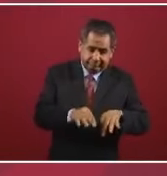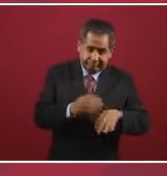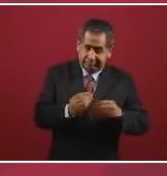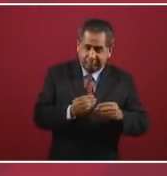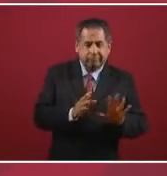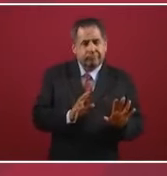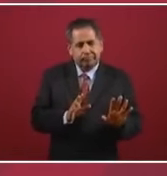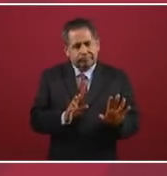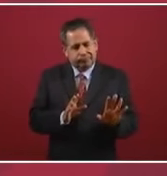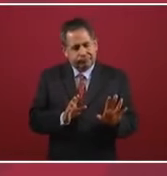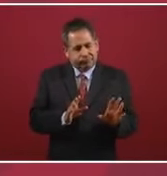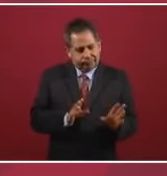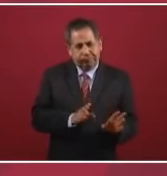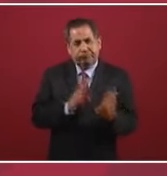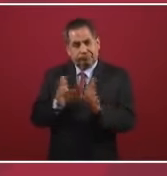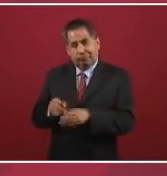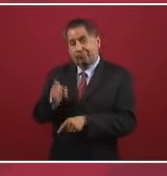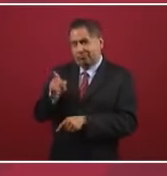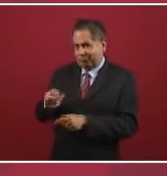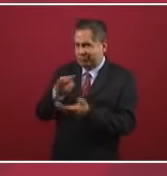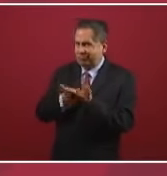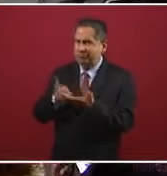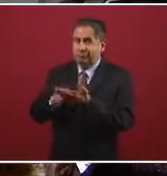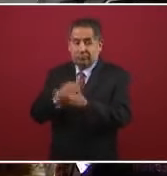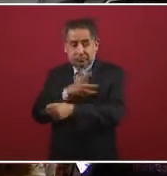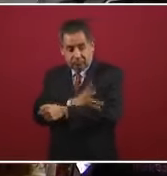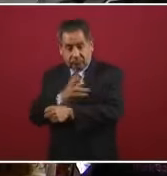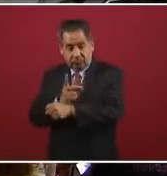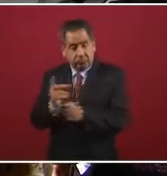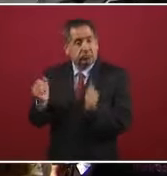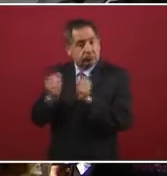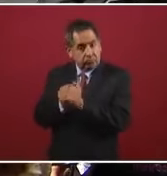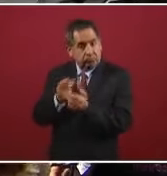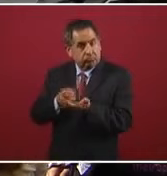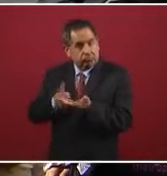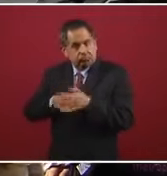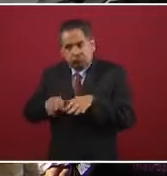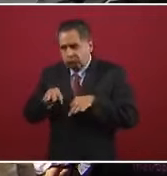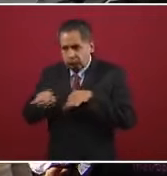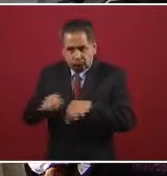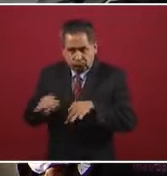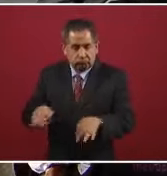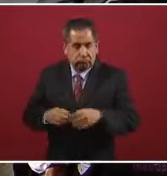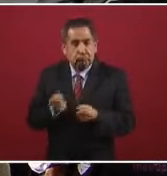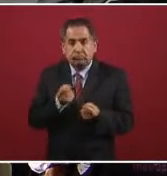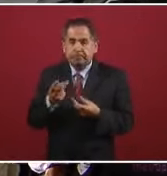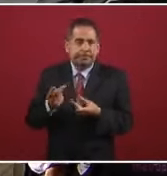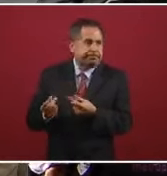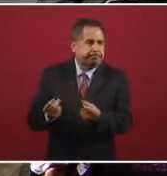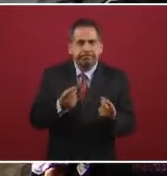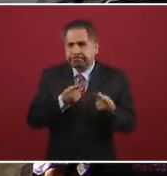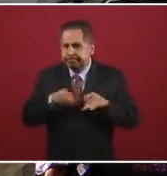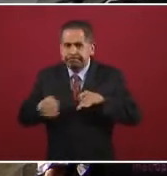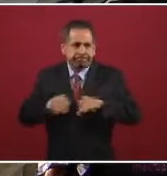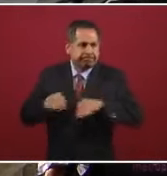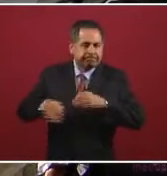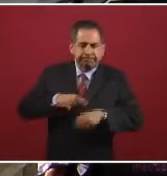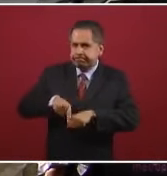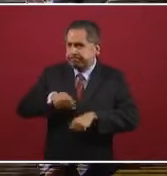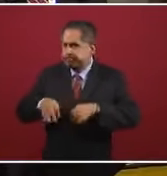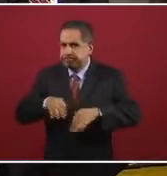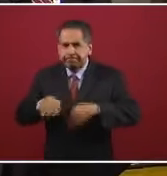mucho. Y hay quienes son hiperactivos, que trabajan